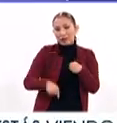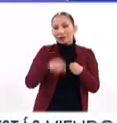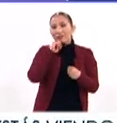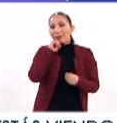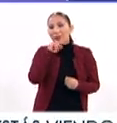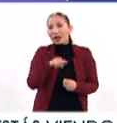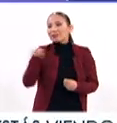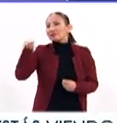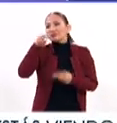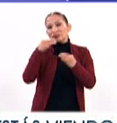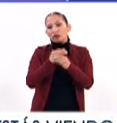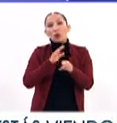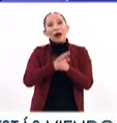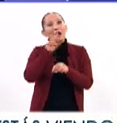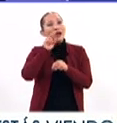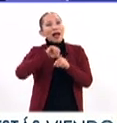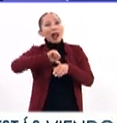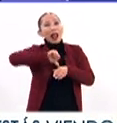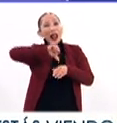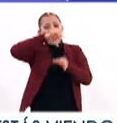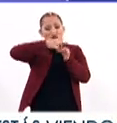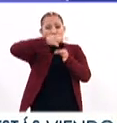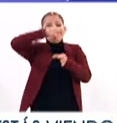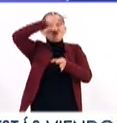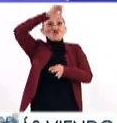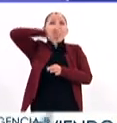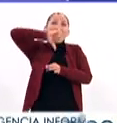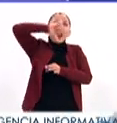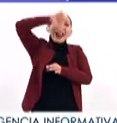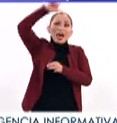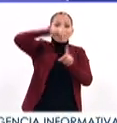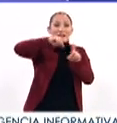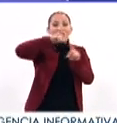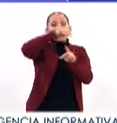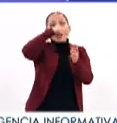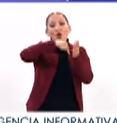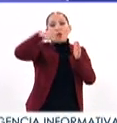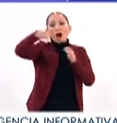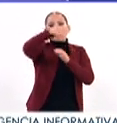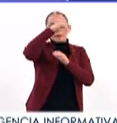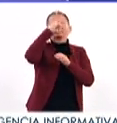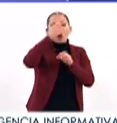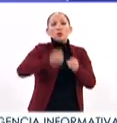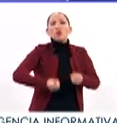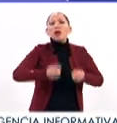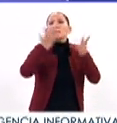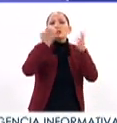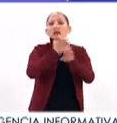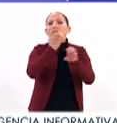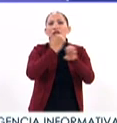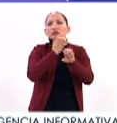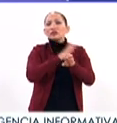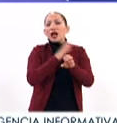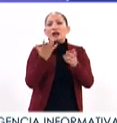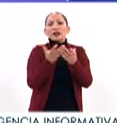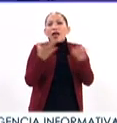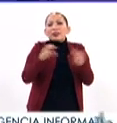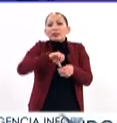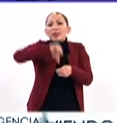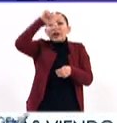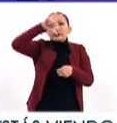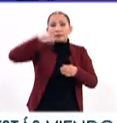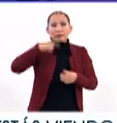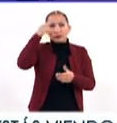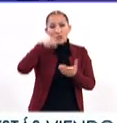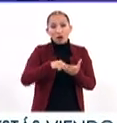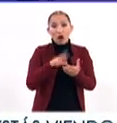en la Ciudad de México, pues es esas grandes astas monumentales que hay en varias partes del país. ¿Usted sabe cuántos estados hay estas grandes astas? Pues